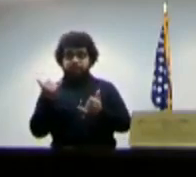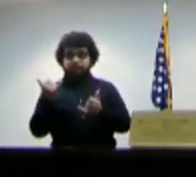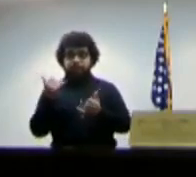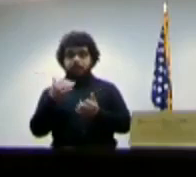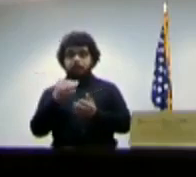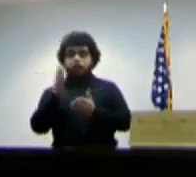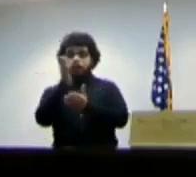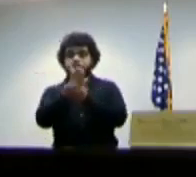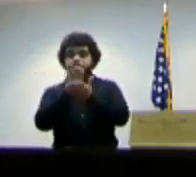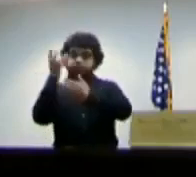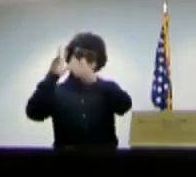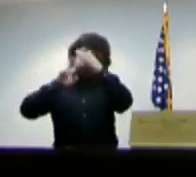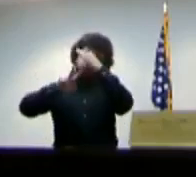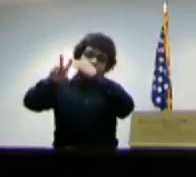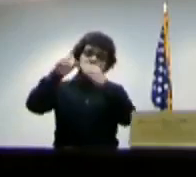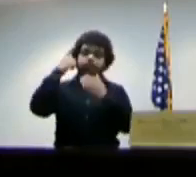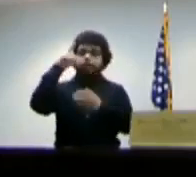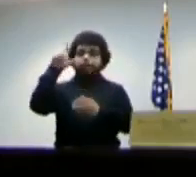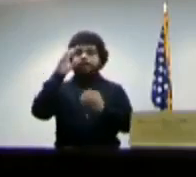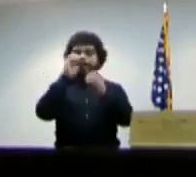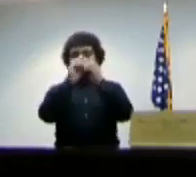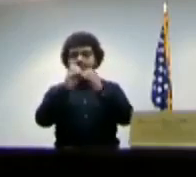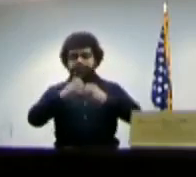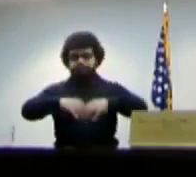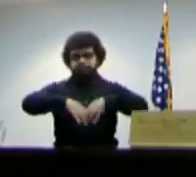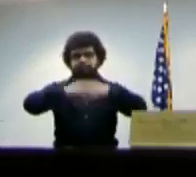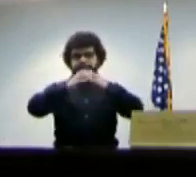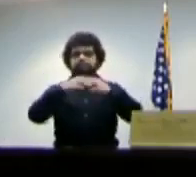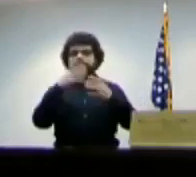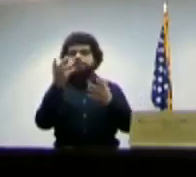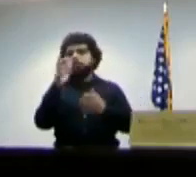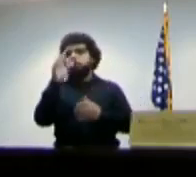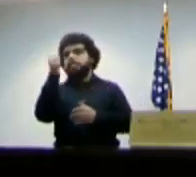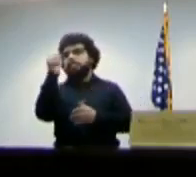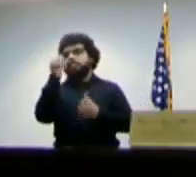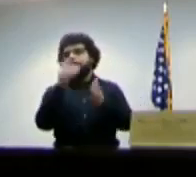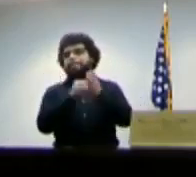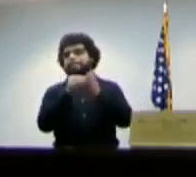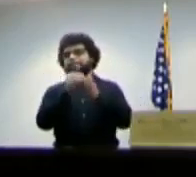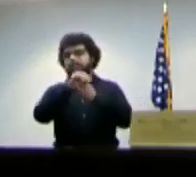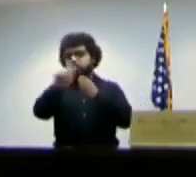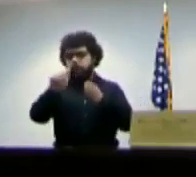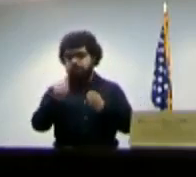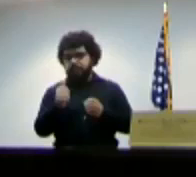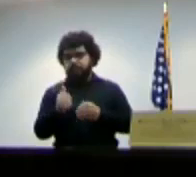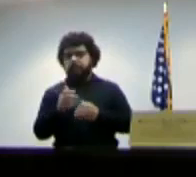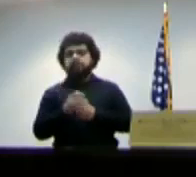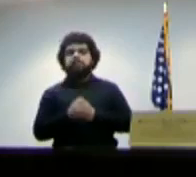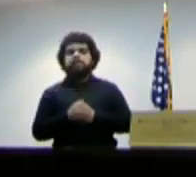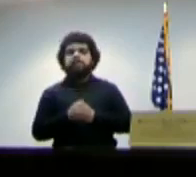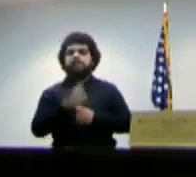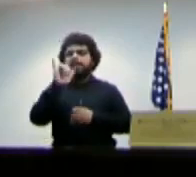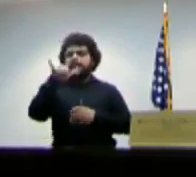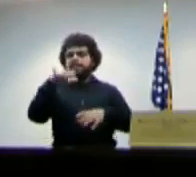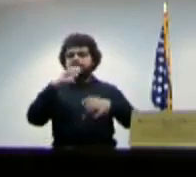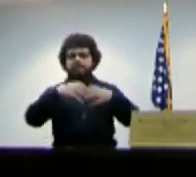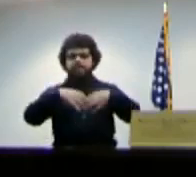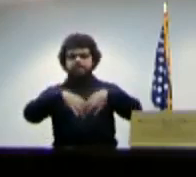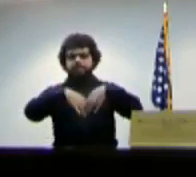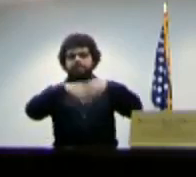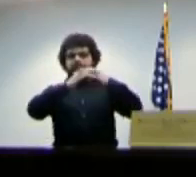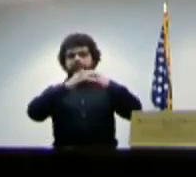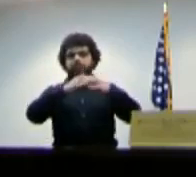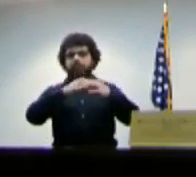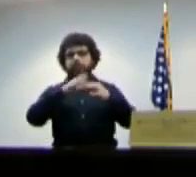de reconstrucción del sistema de transmisión y distribución, que son 10 billones aproximadamente, esa reconstrucción obviamente no va a incluir las